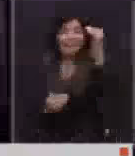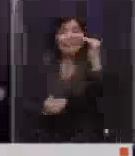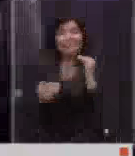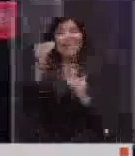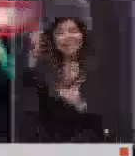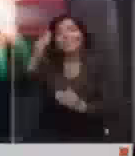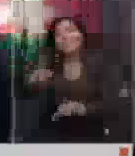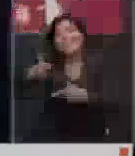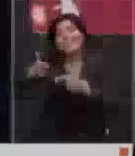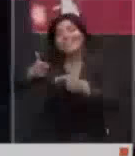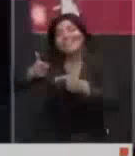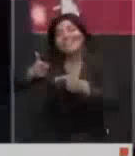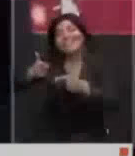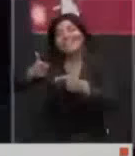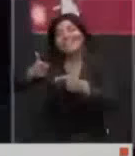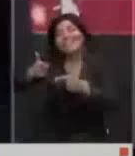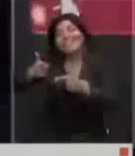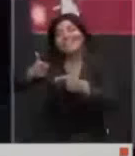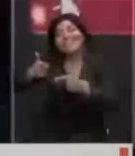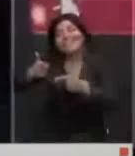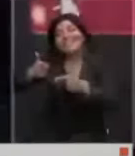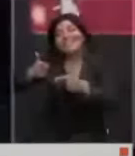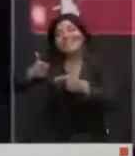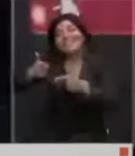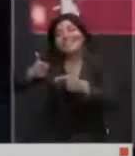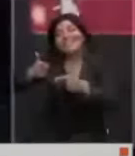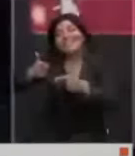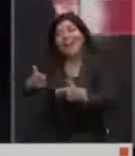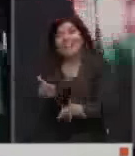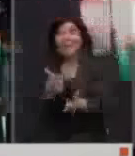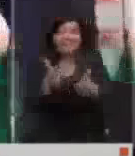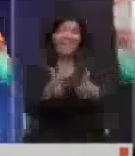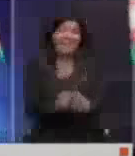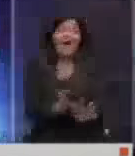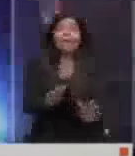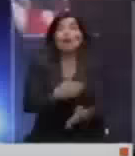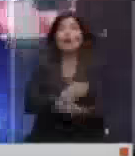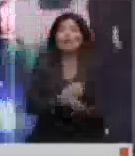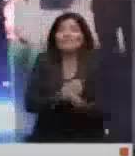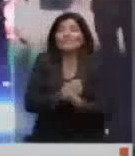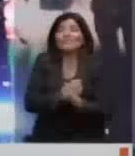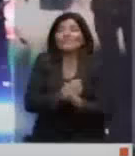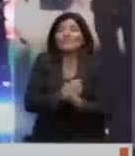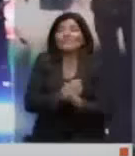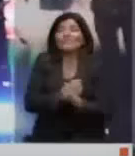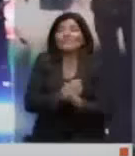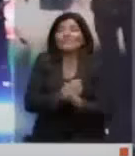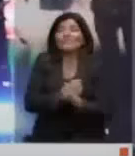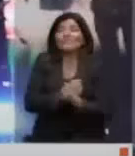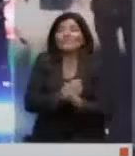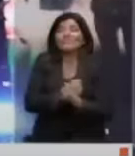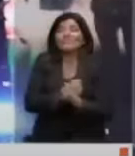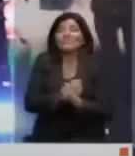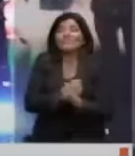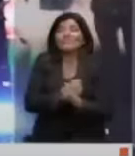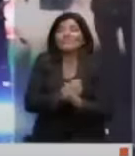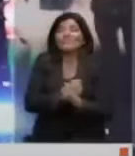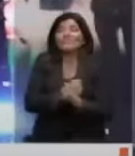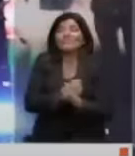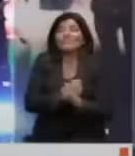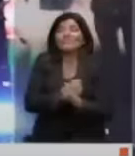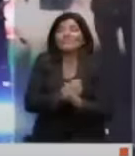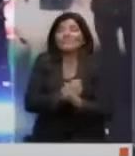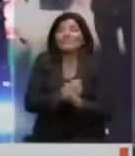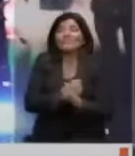imponente Ah esto no lo había visto tenían cumbia y todo esto es Cumbia Si